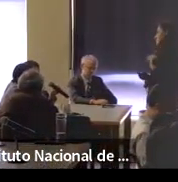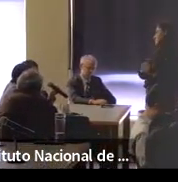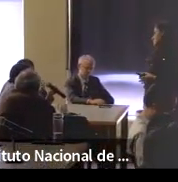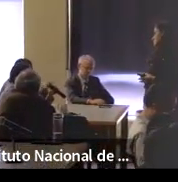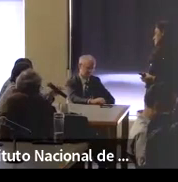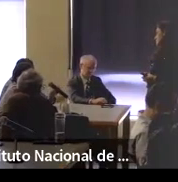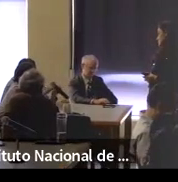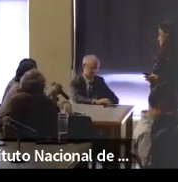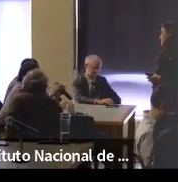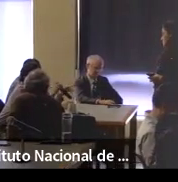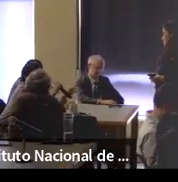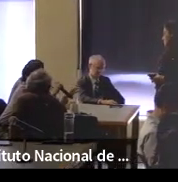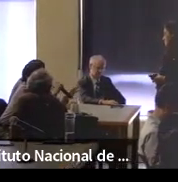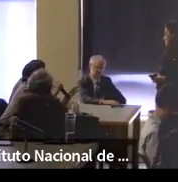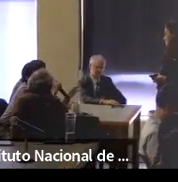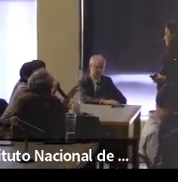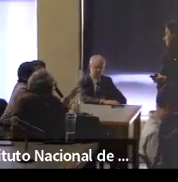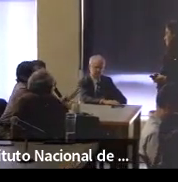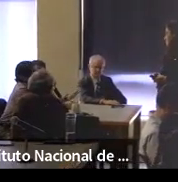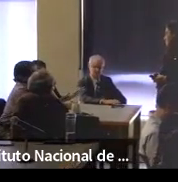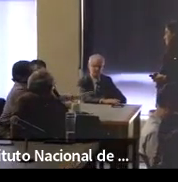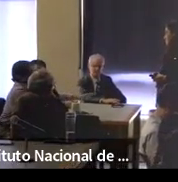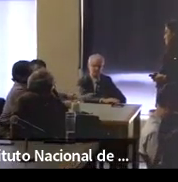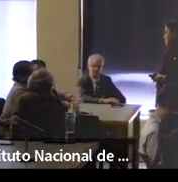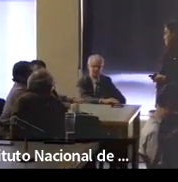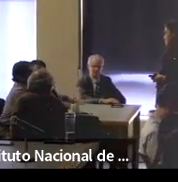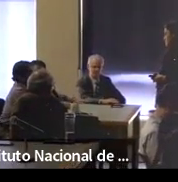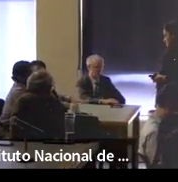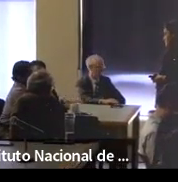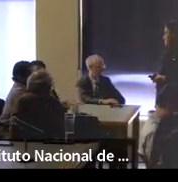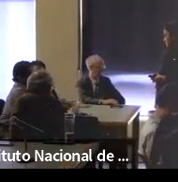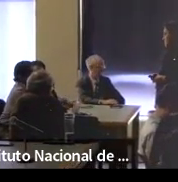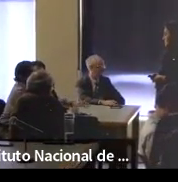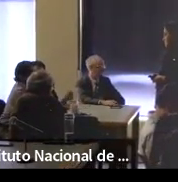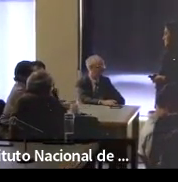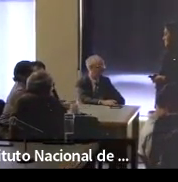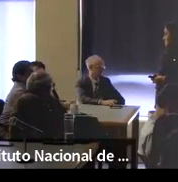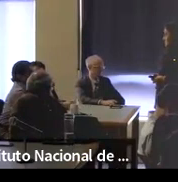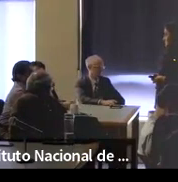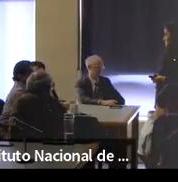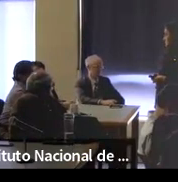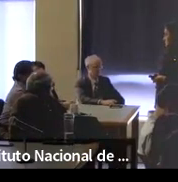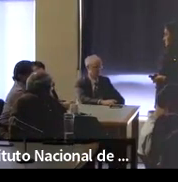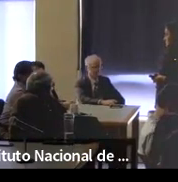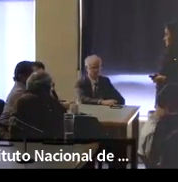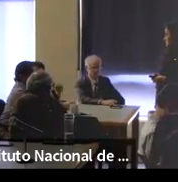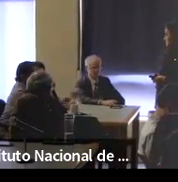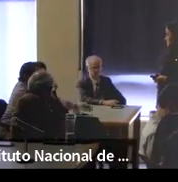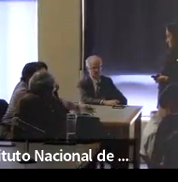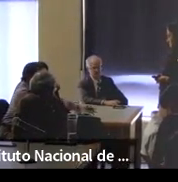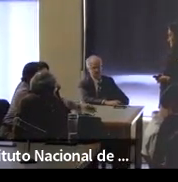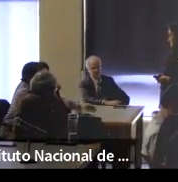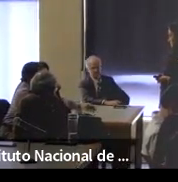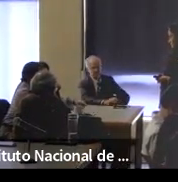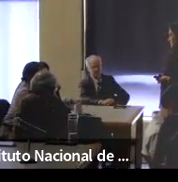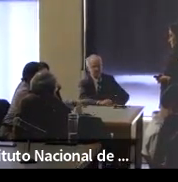la resolución de conflictos que nos toca hacer es entre entre dos personas entre dos colaboradores no tanto este entre uno